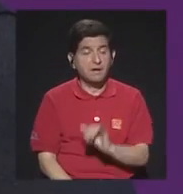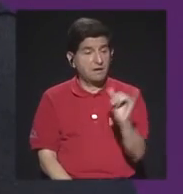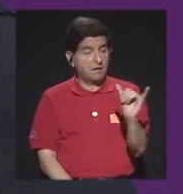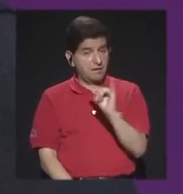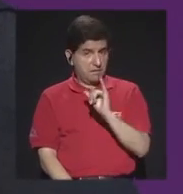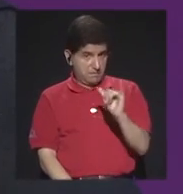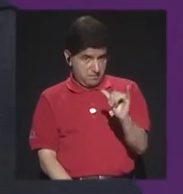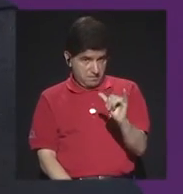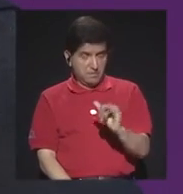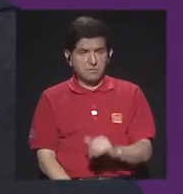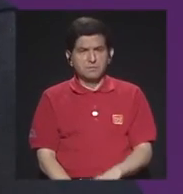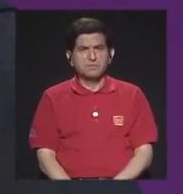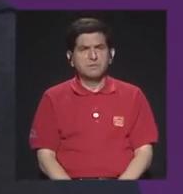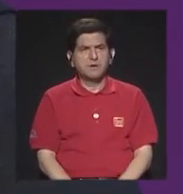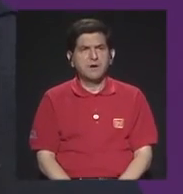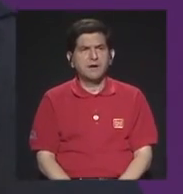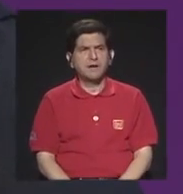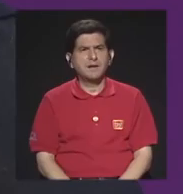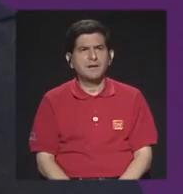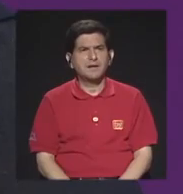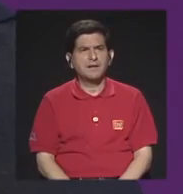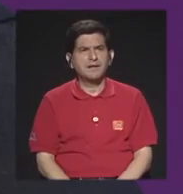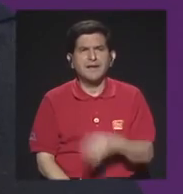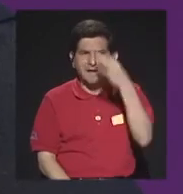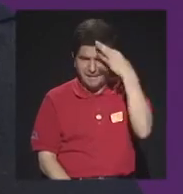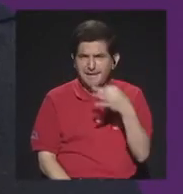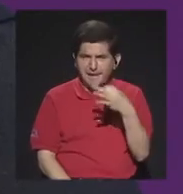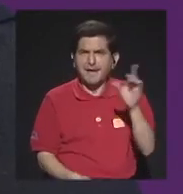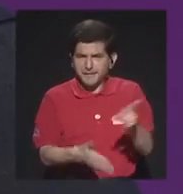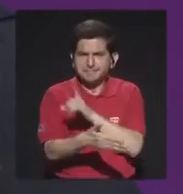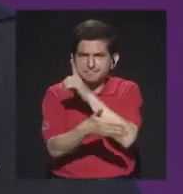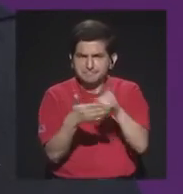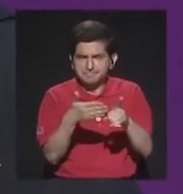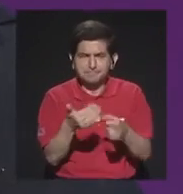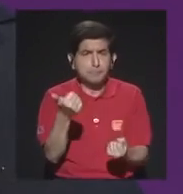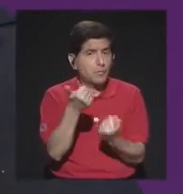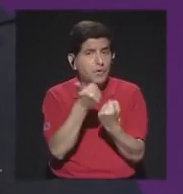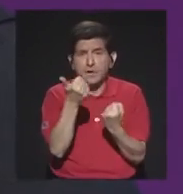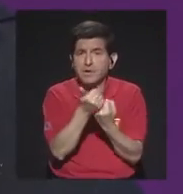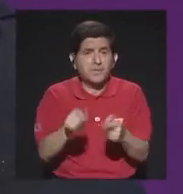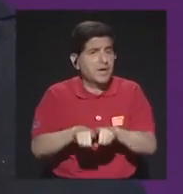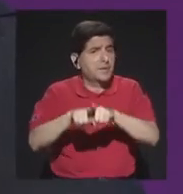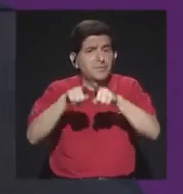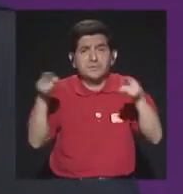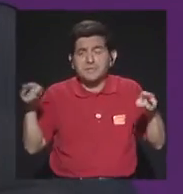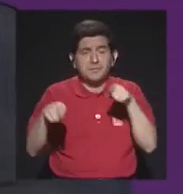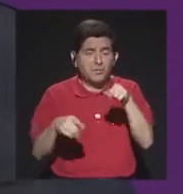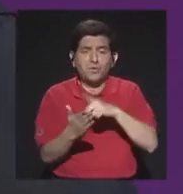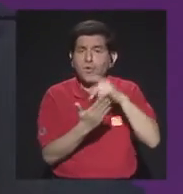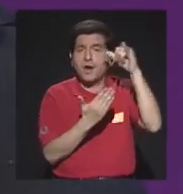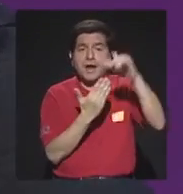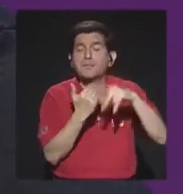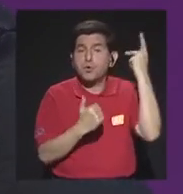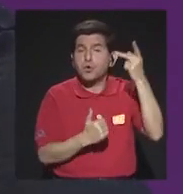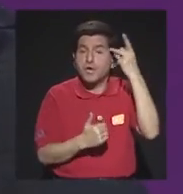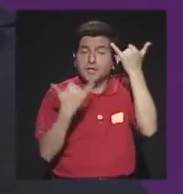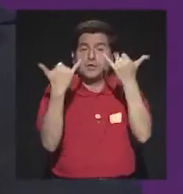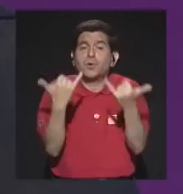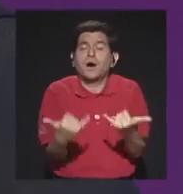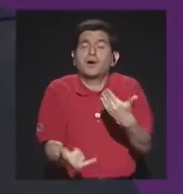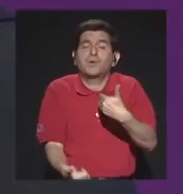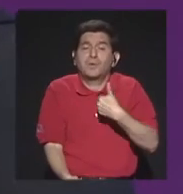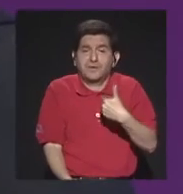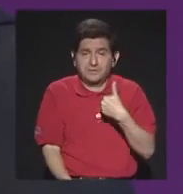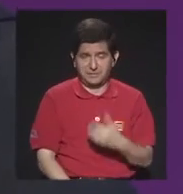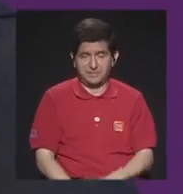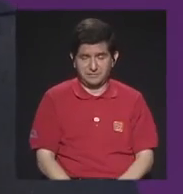también, pensamos una discriminación porque no apoyamos tampoco ese proyecto político que está ahí en este